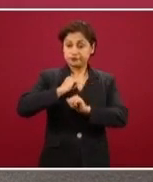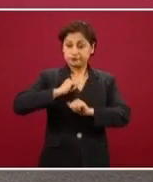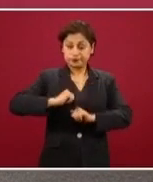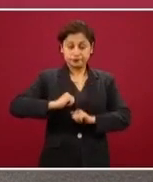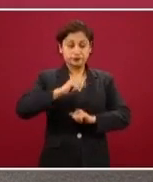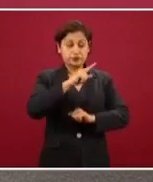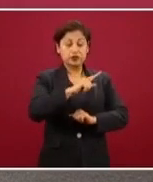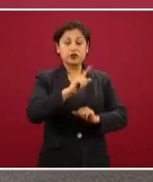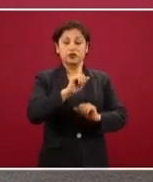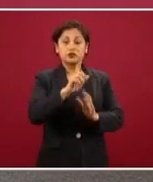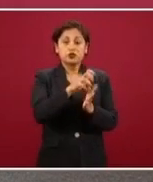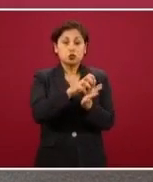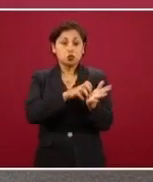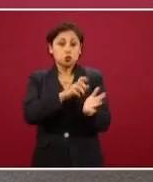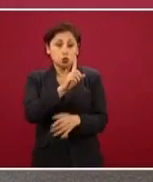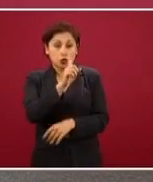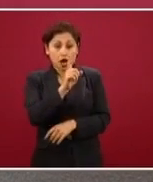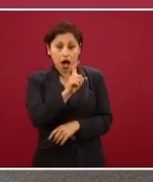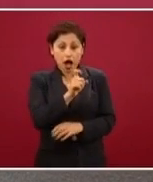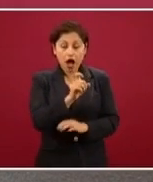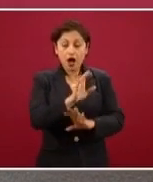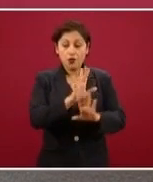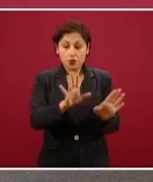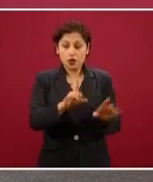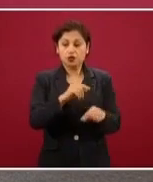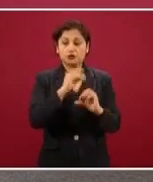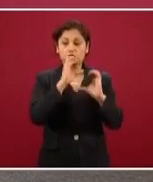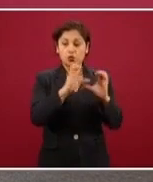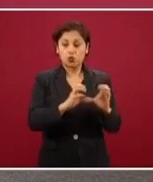van a tratar el agua.